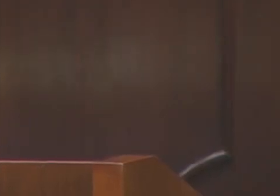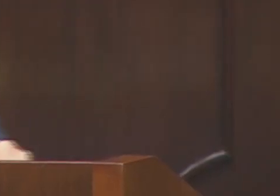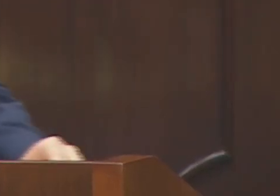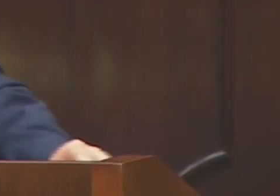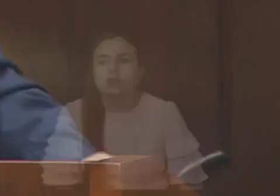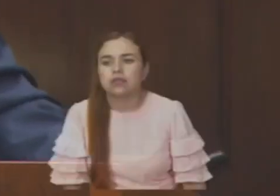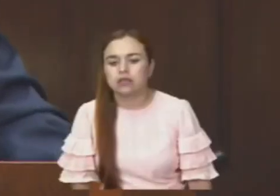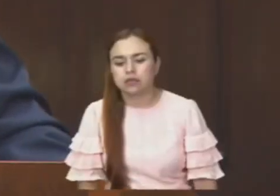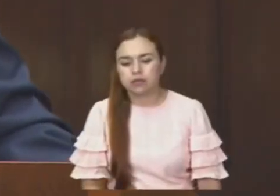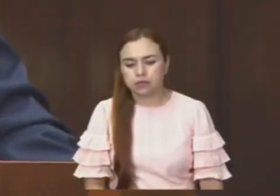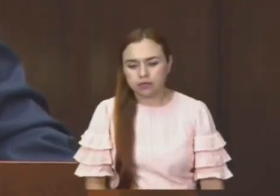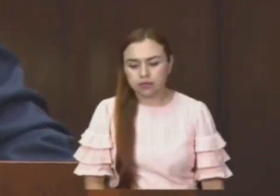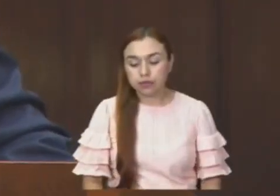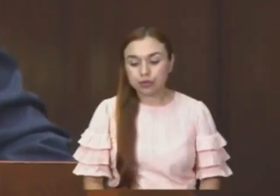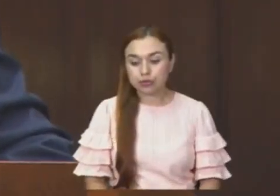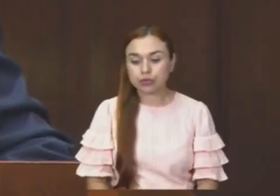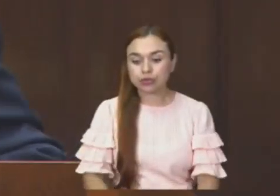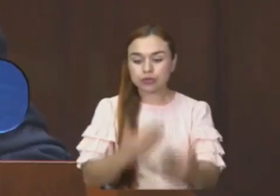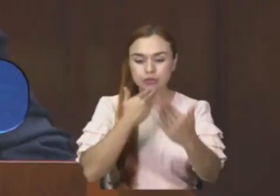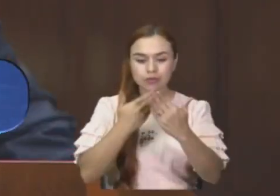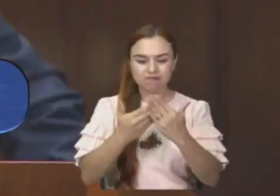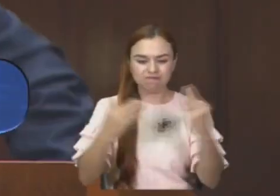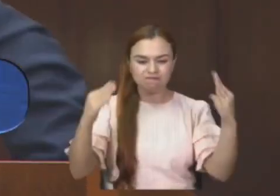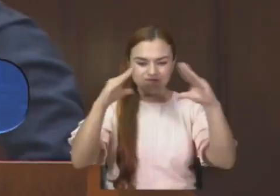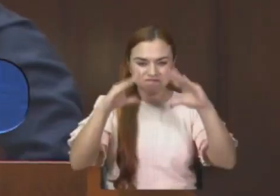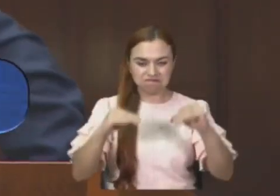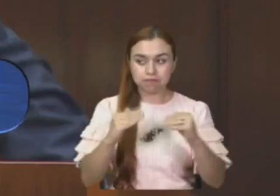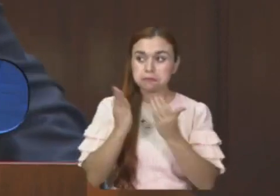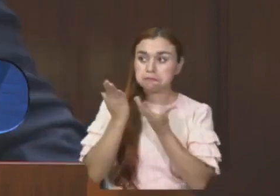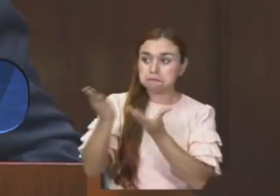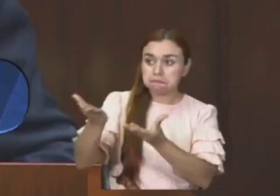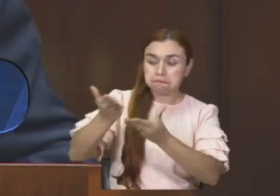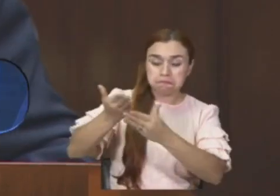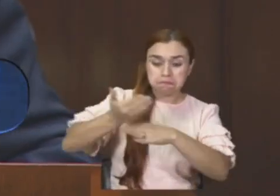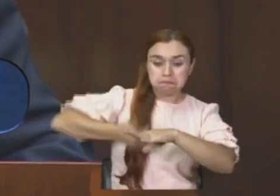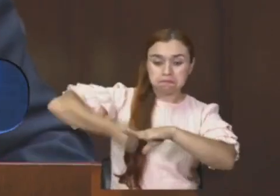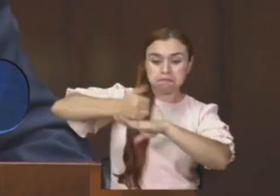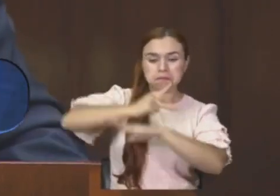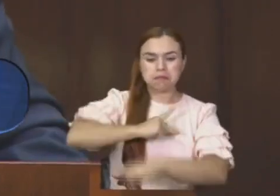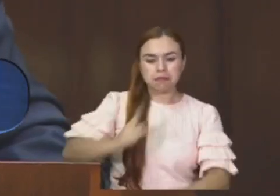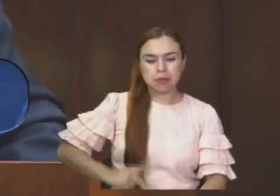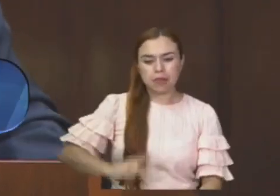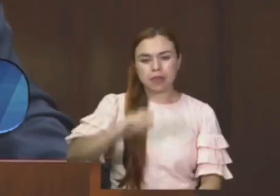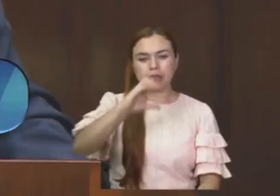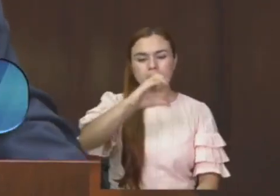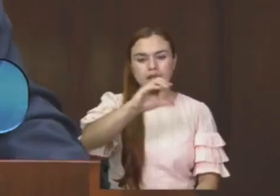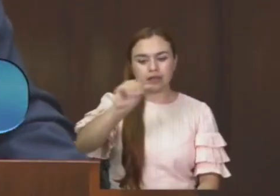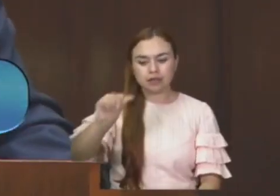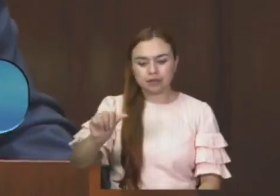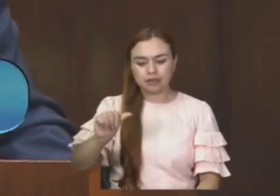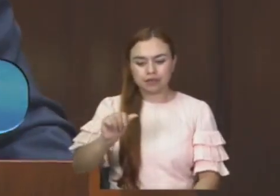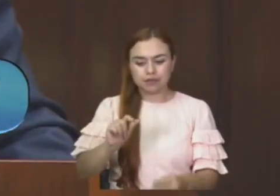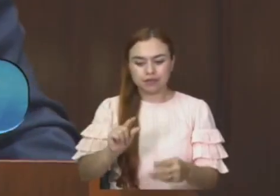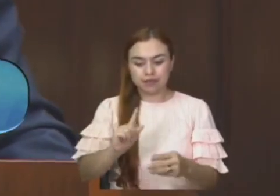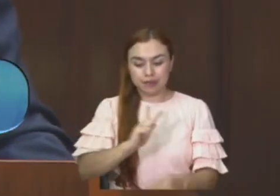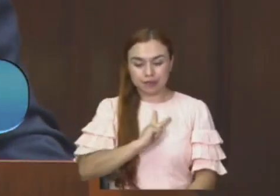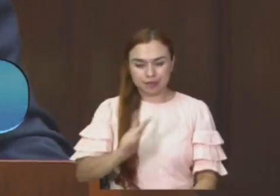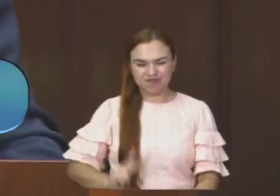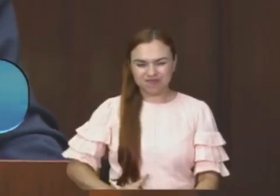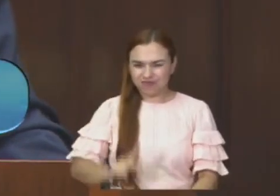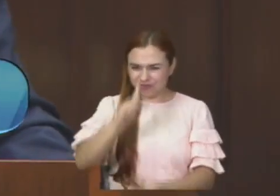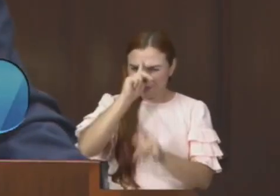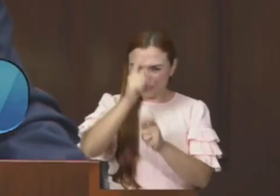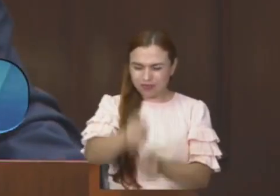Muy buenas tardes, Su Excelencia Crispiano Adames, Presidente de la Asamblea Nacional, Honorable